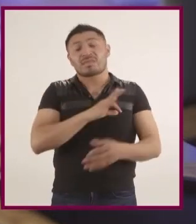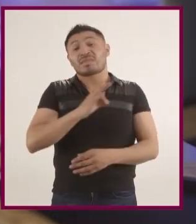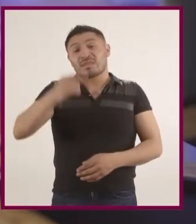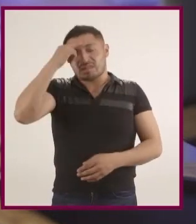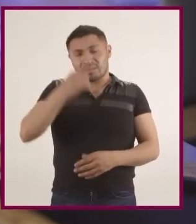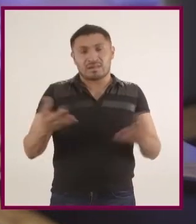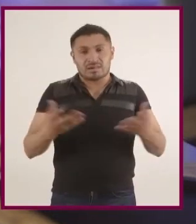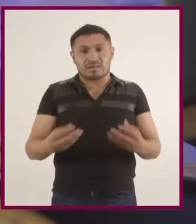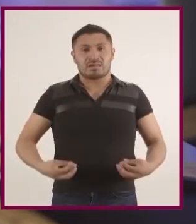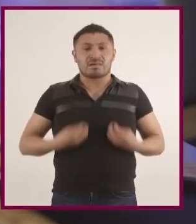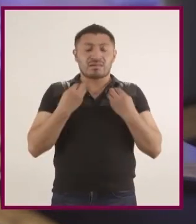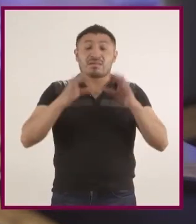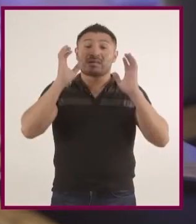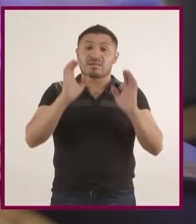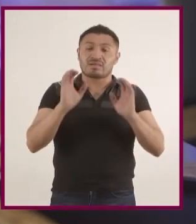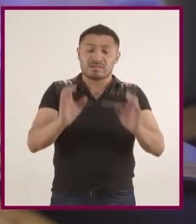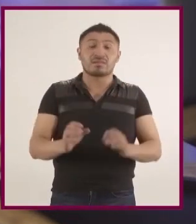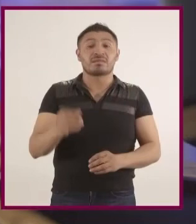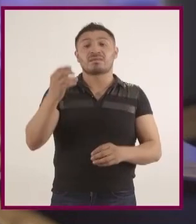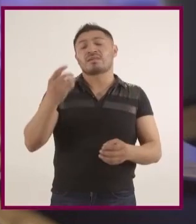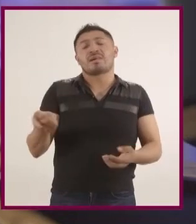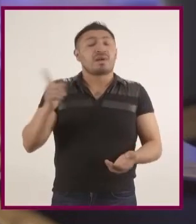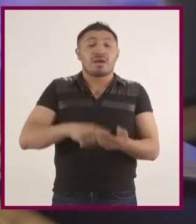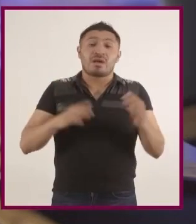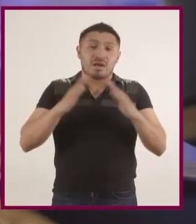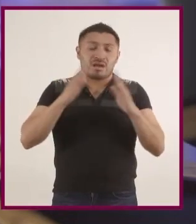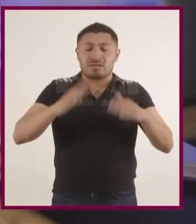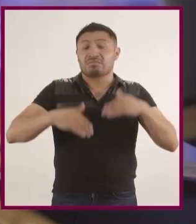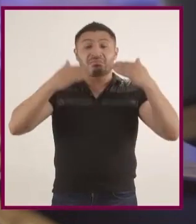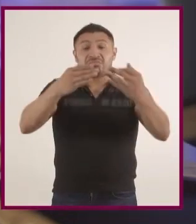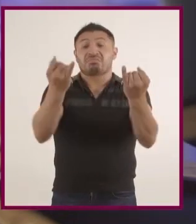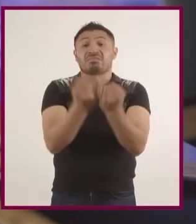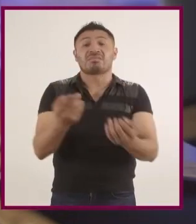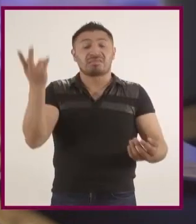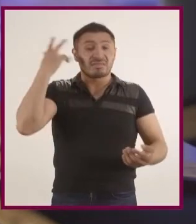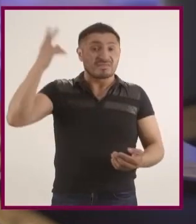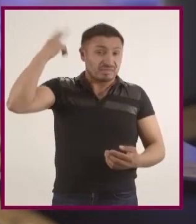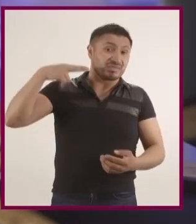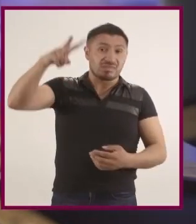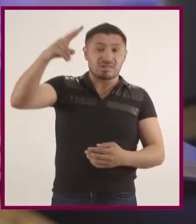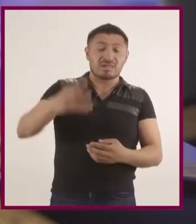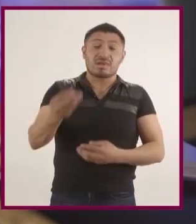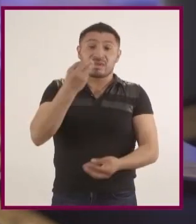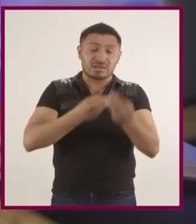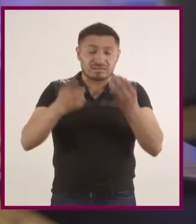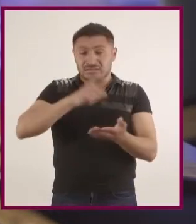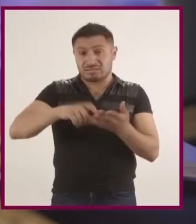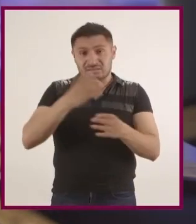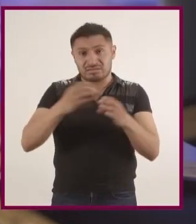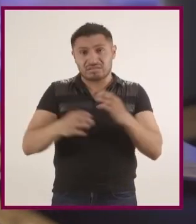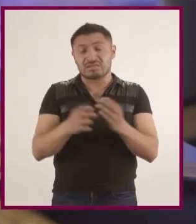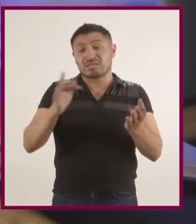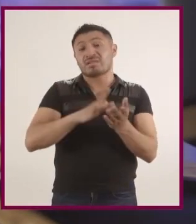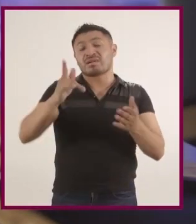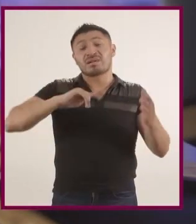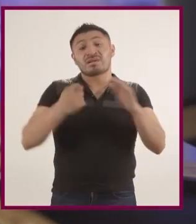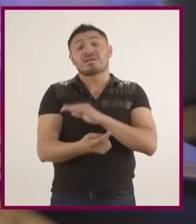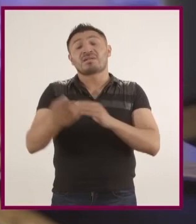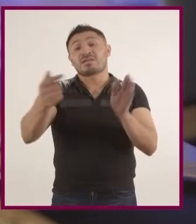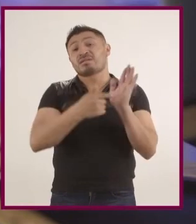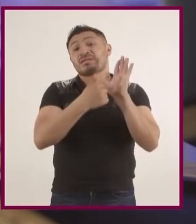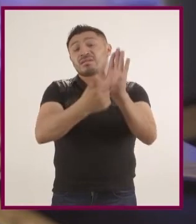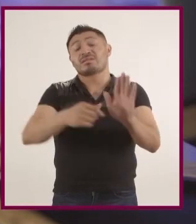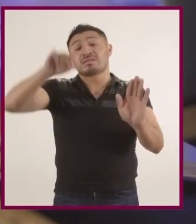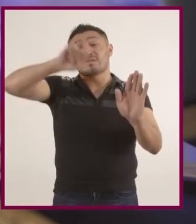llevar a cabo una vida más ecológica tanto dentro de casa como fuera de ella en los viajes y en nuestro consumo Gracias por las tecnologías que